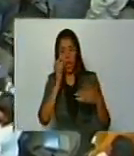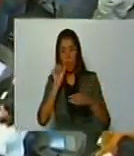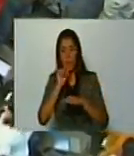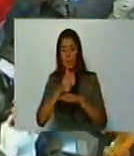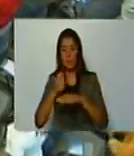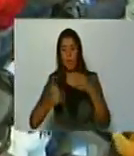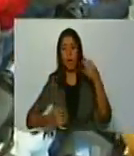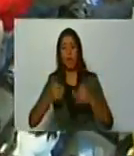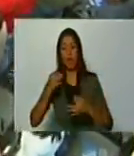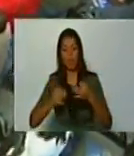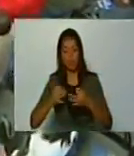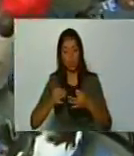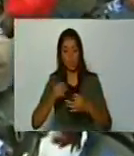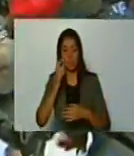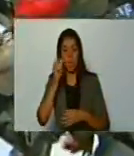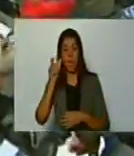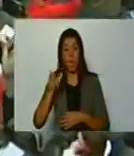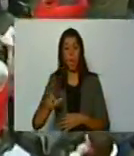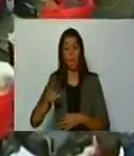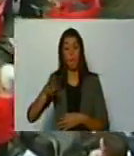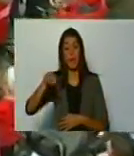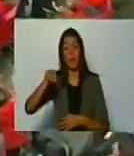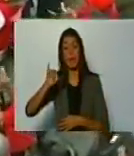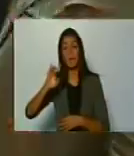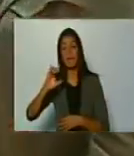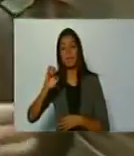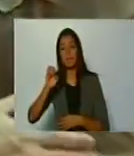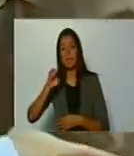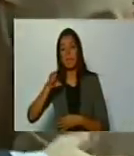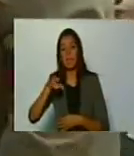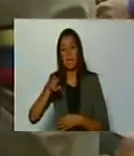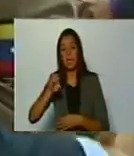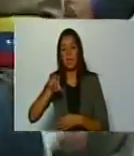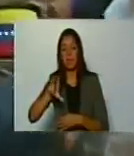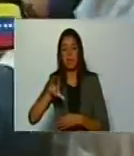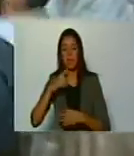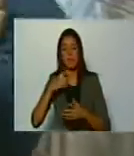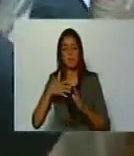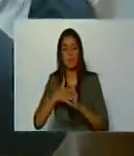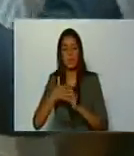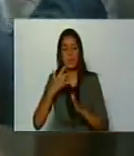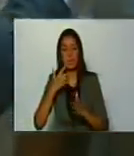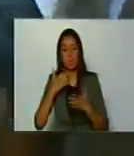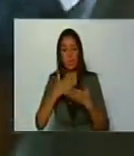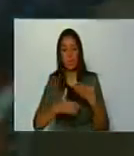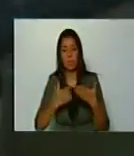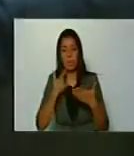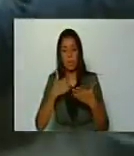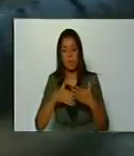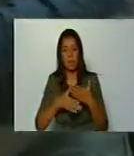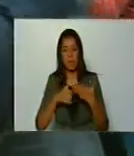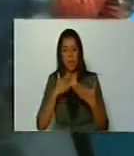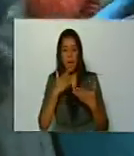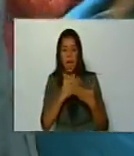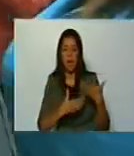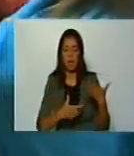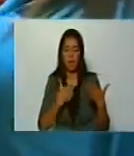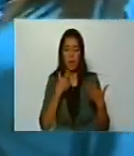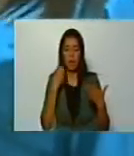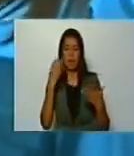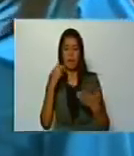de Justicia, magistrado Michael Moreno, para dar continuidad a la ya solicitud enviada ante la Asamblea